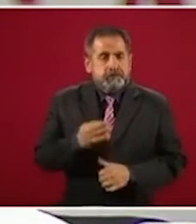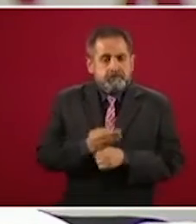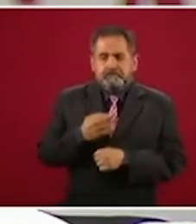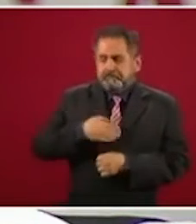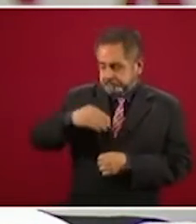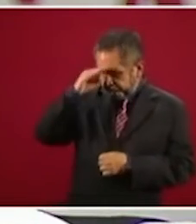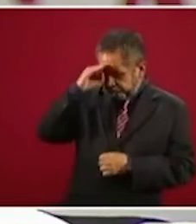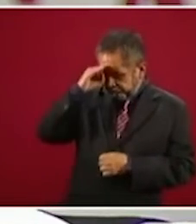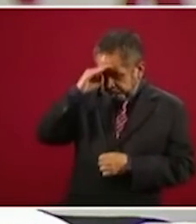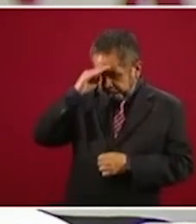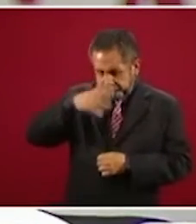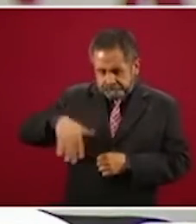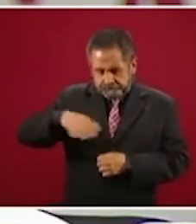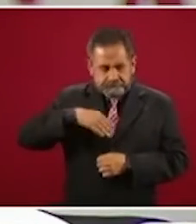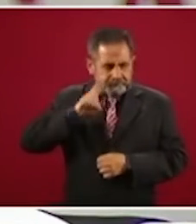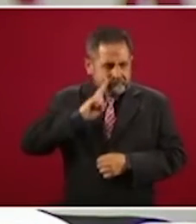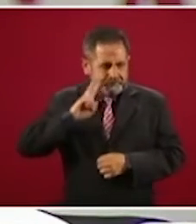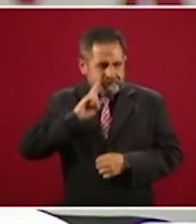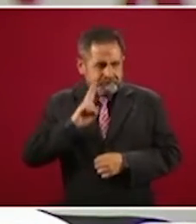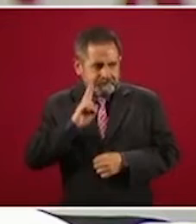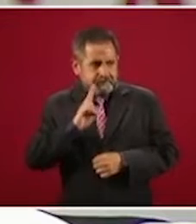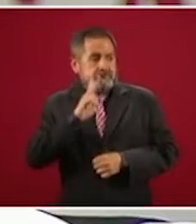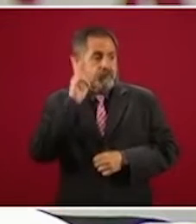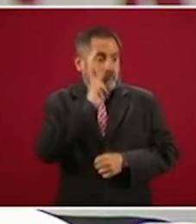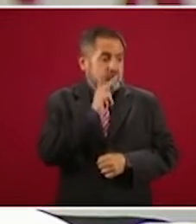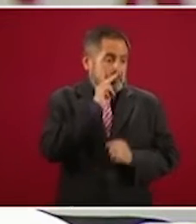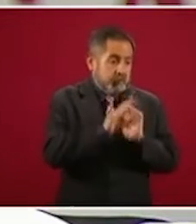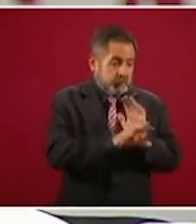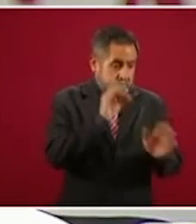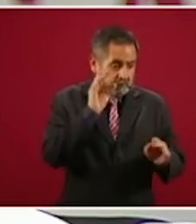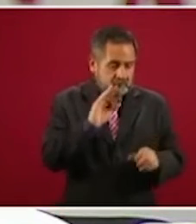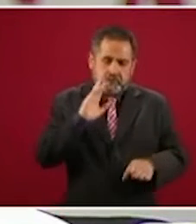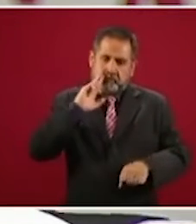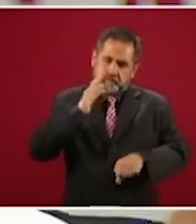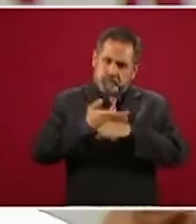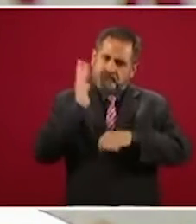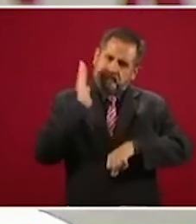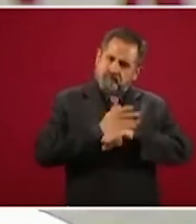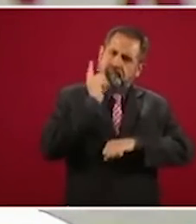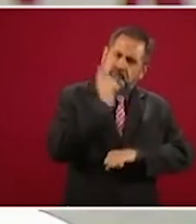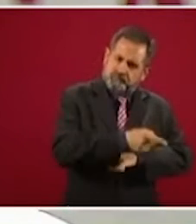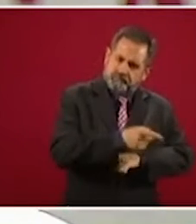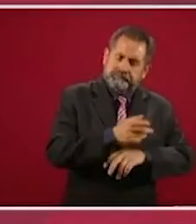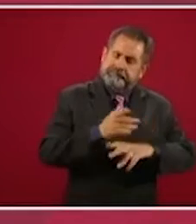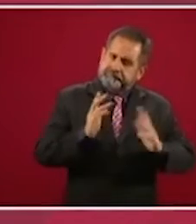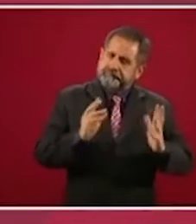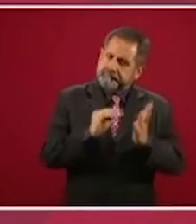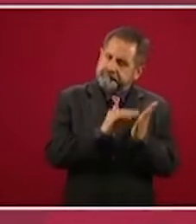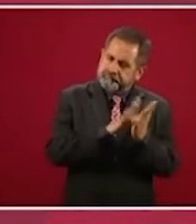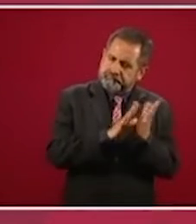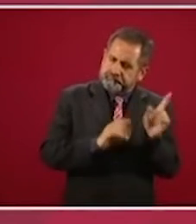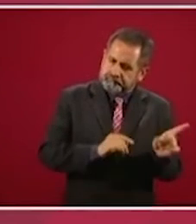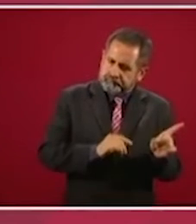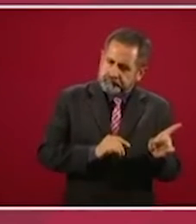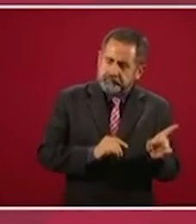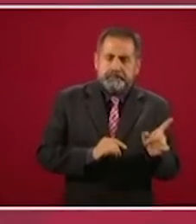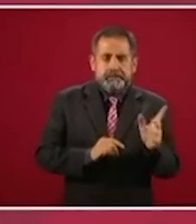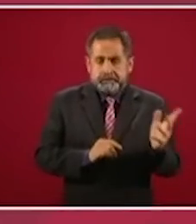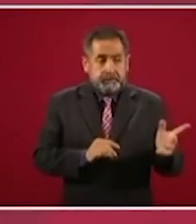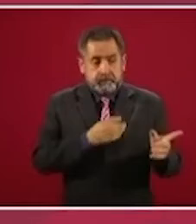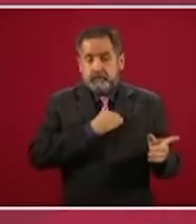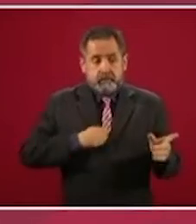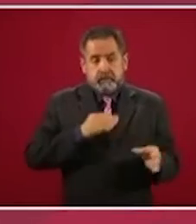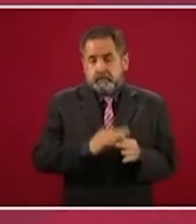buscando que se finquen responsabilidades y que se